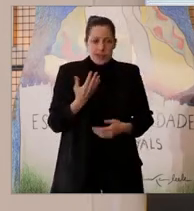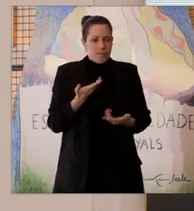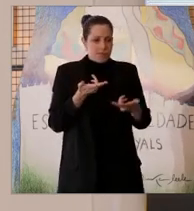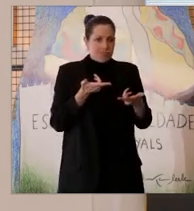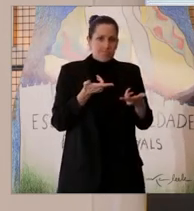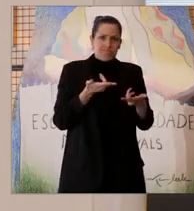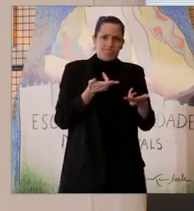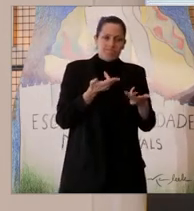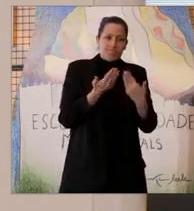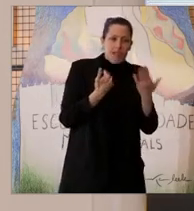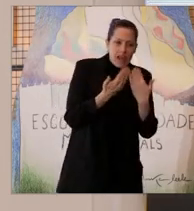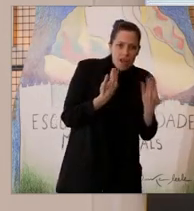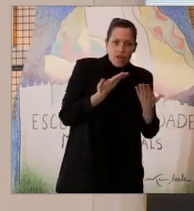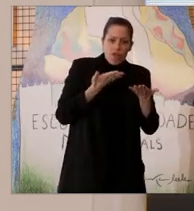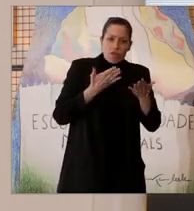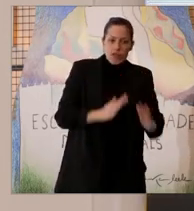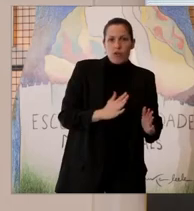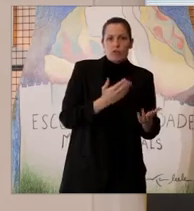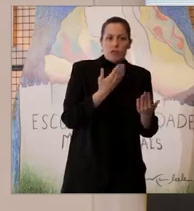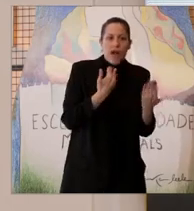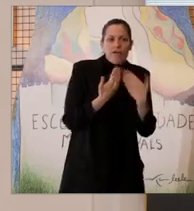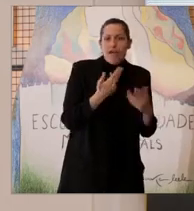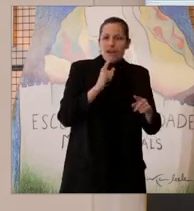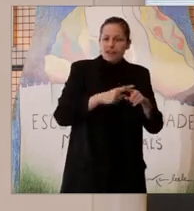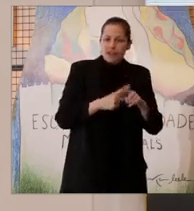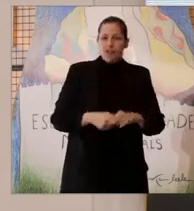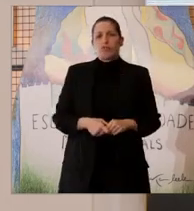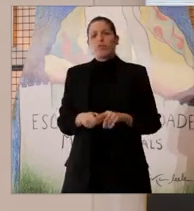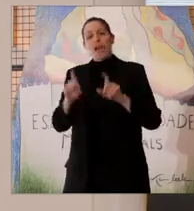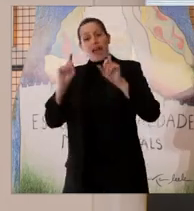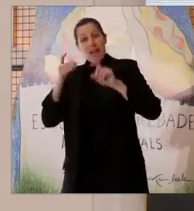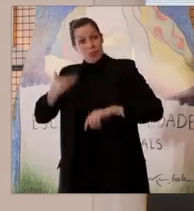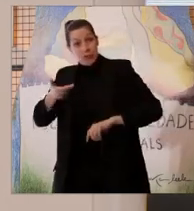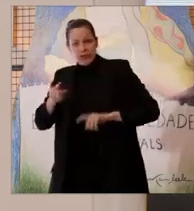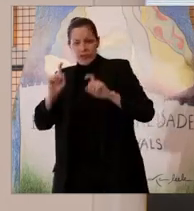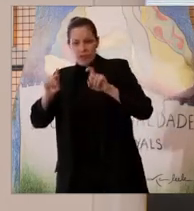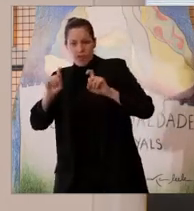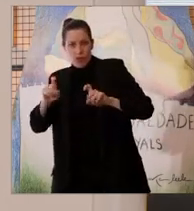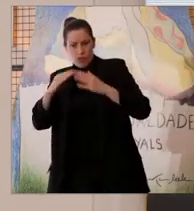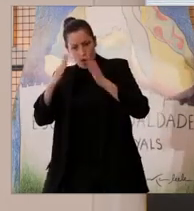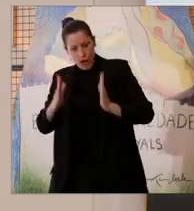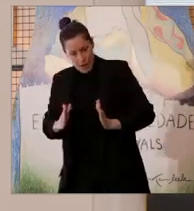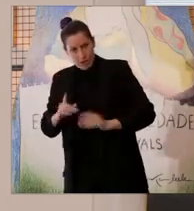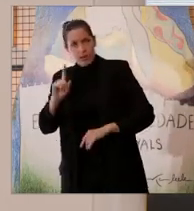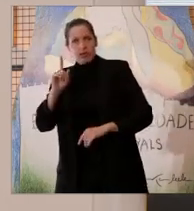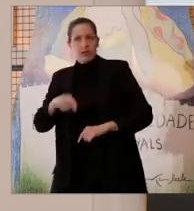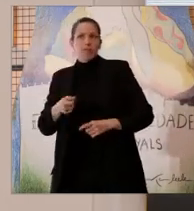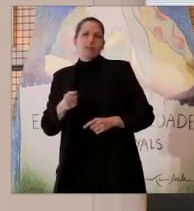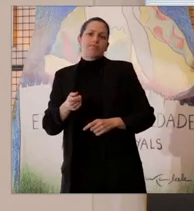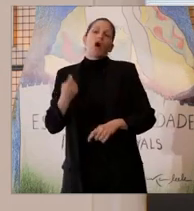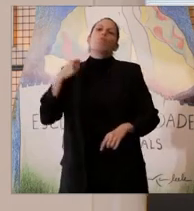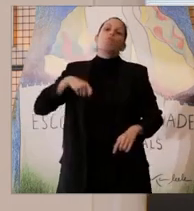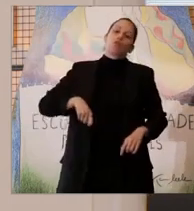es lo que hay yo creo que es importante la educación en casa y es importante la educación profesional porque